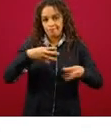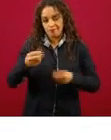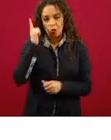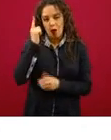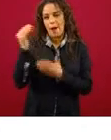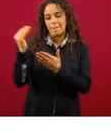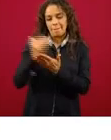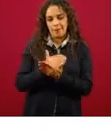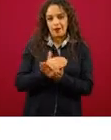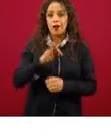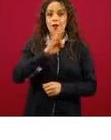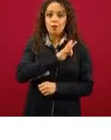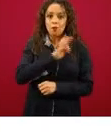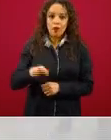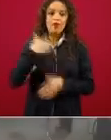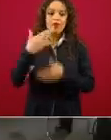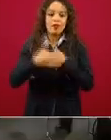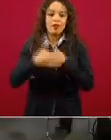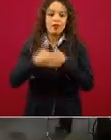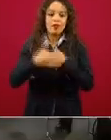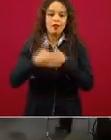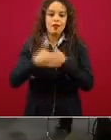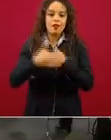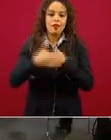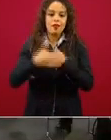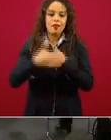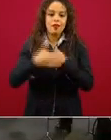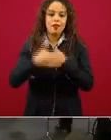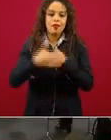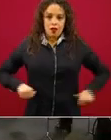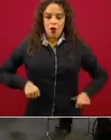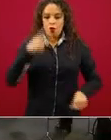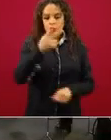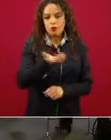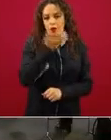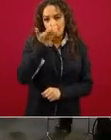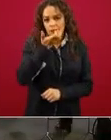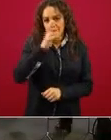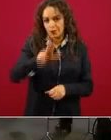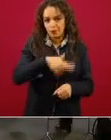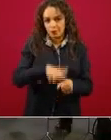a retornar a sus actividades regulares. La siguiente, por favor.